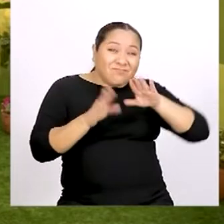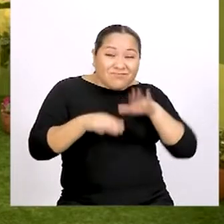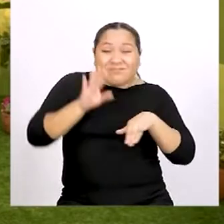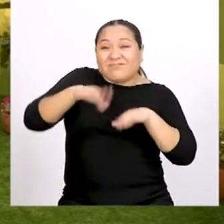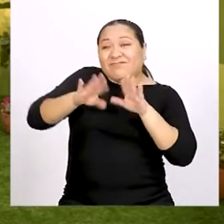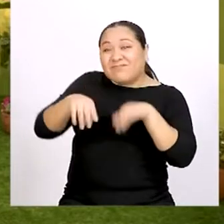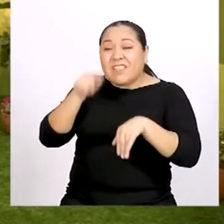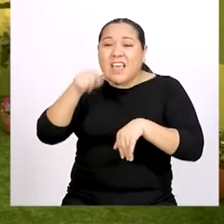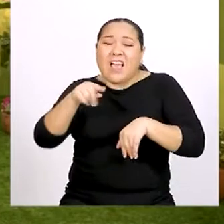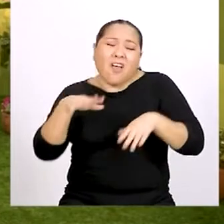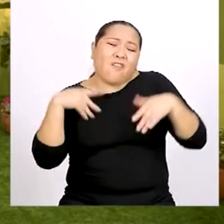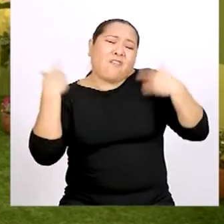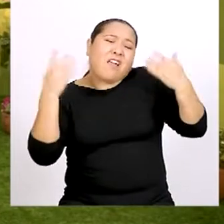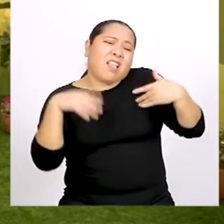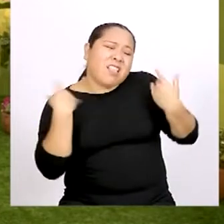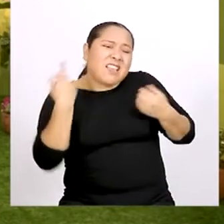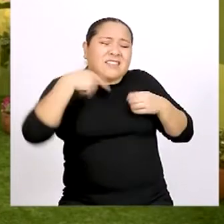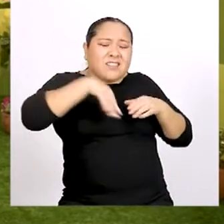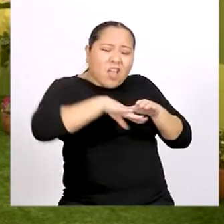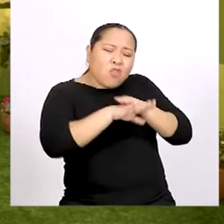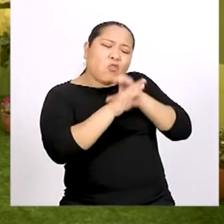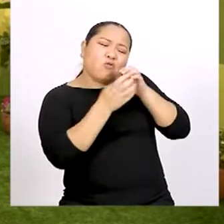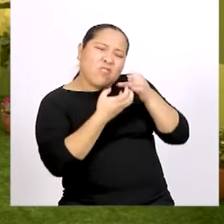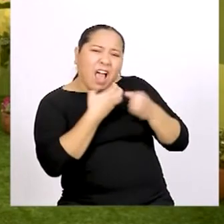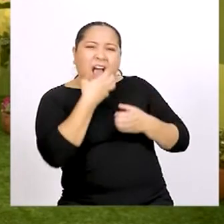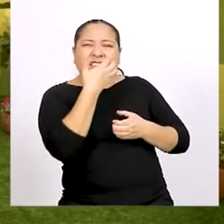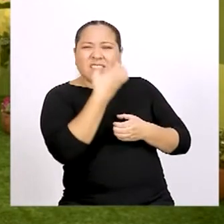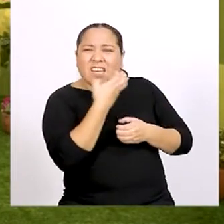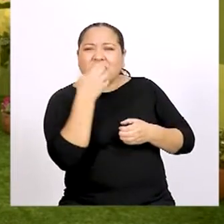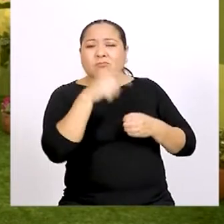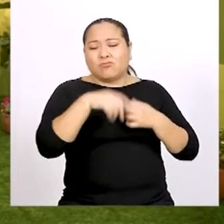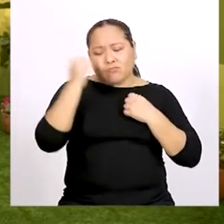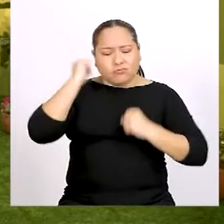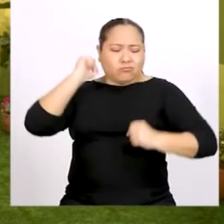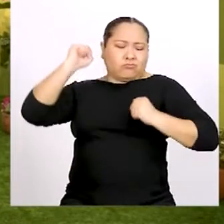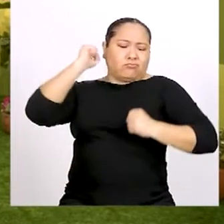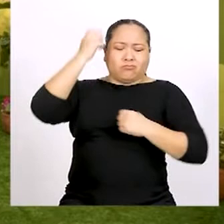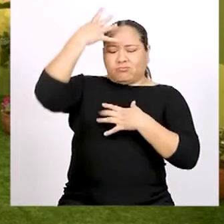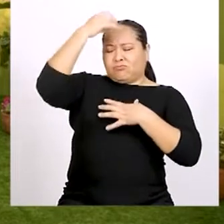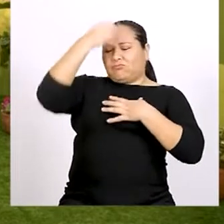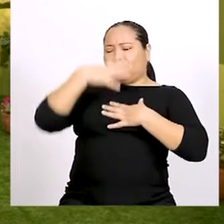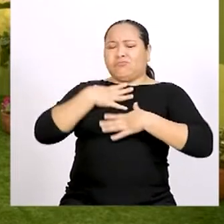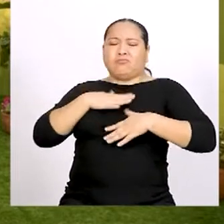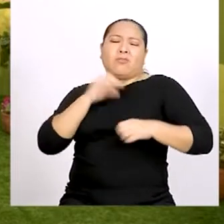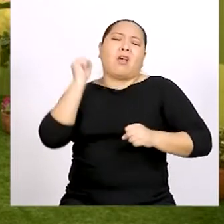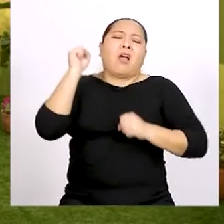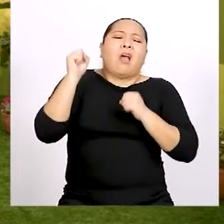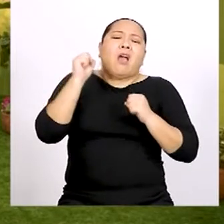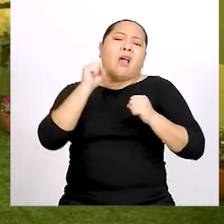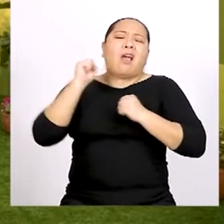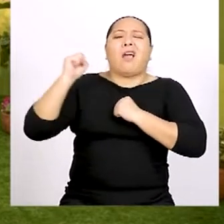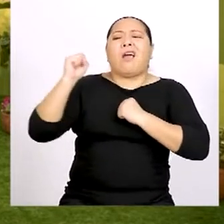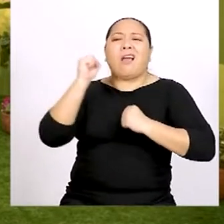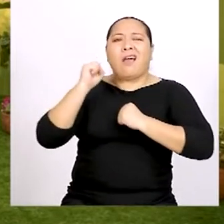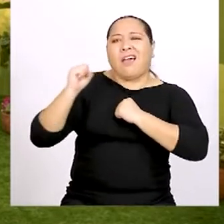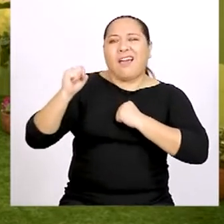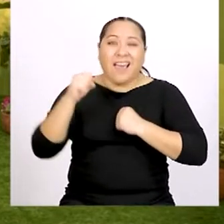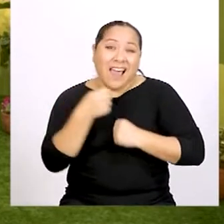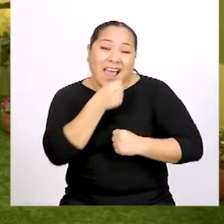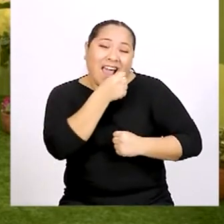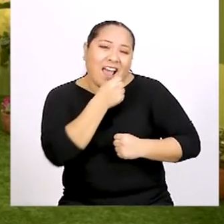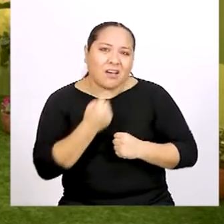bicho raro que está feliz en una manzana. Mientras él se baña, se mueve y canta